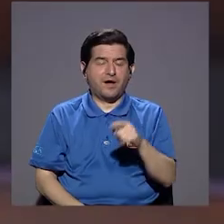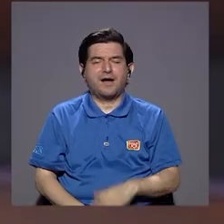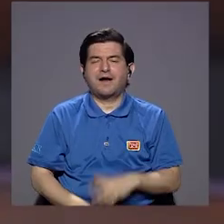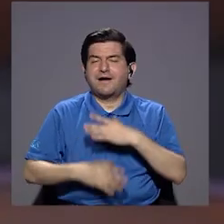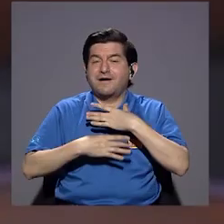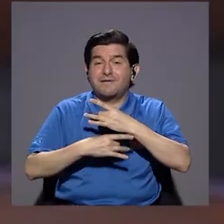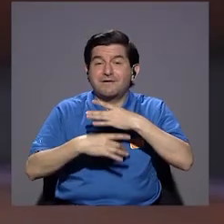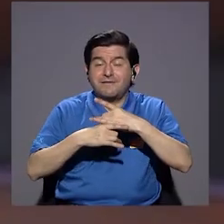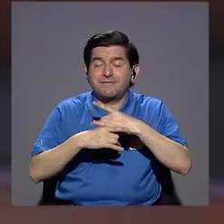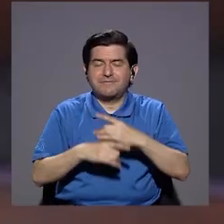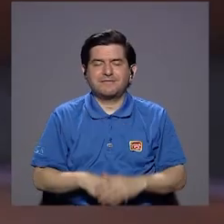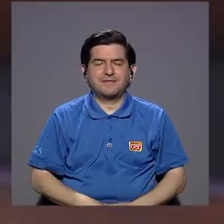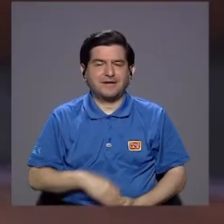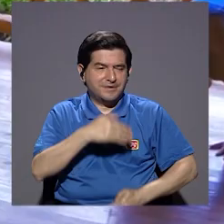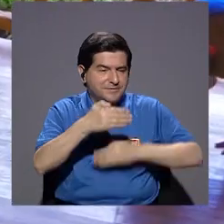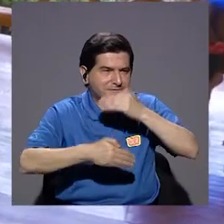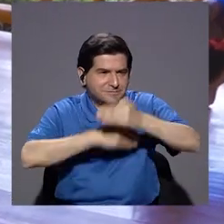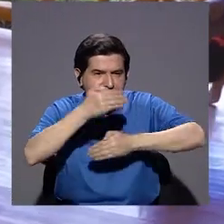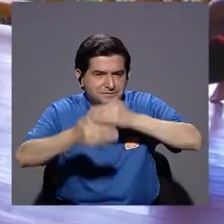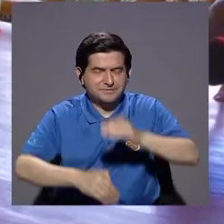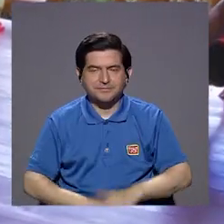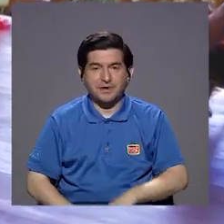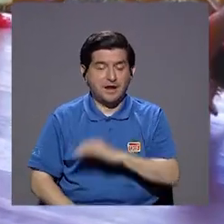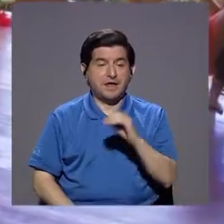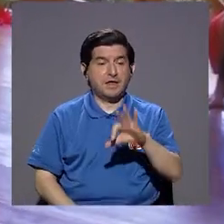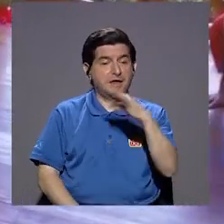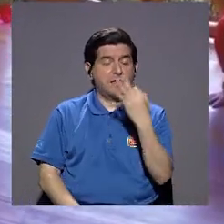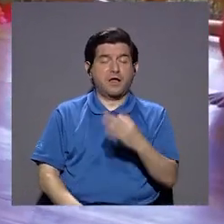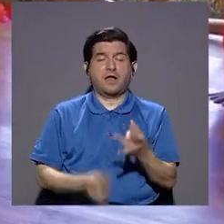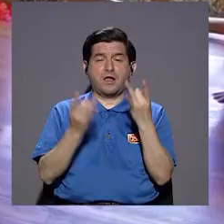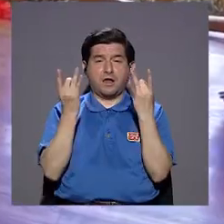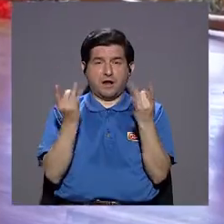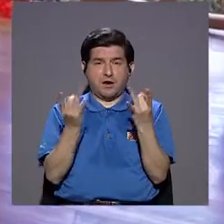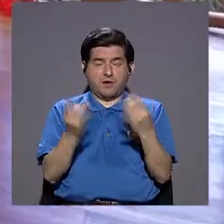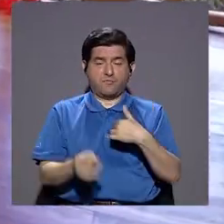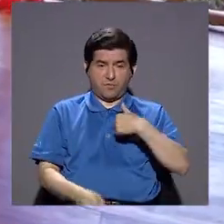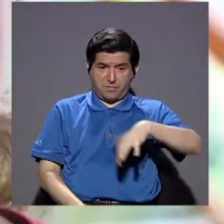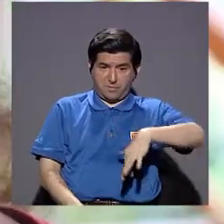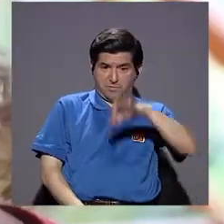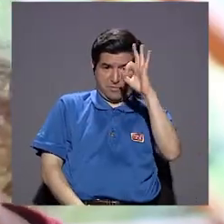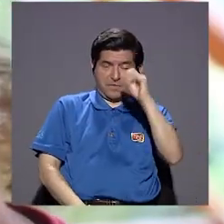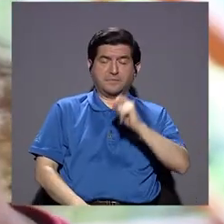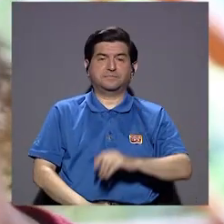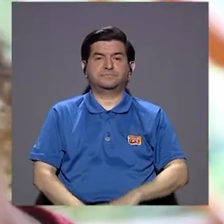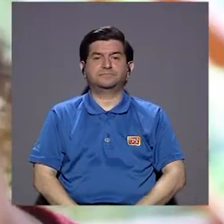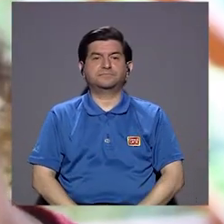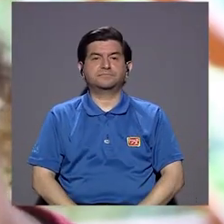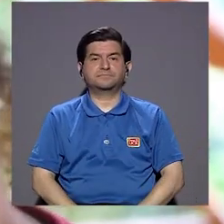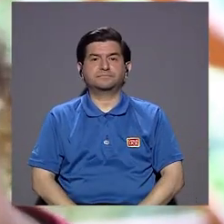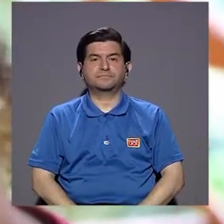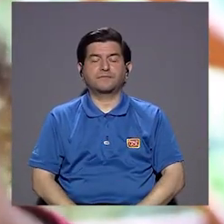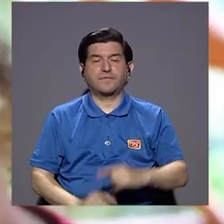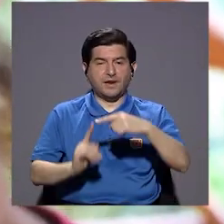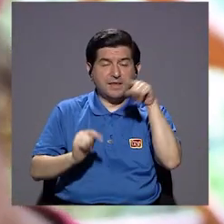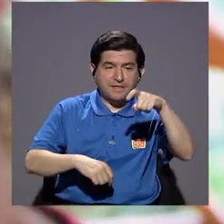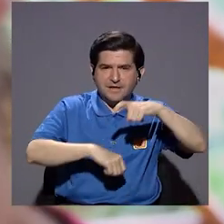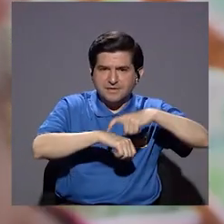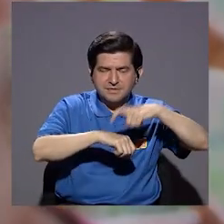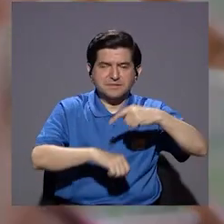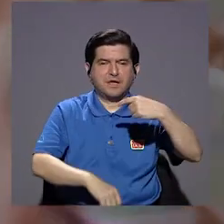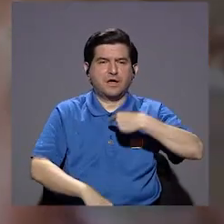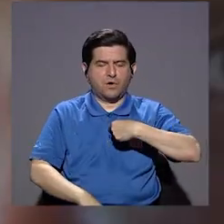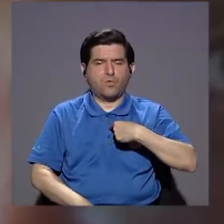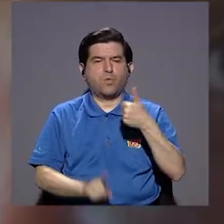clic con la práctica, ¿no? Y con el estilo de yoga que escogió. Y a partir de eso,